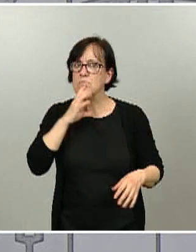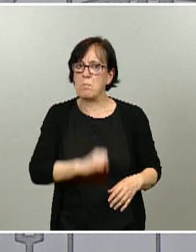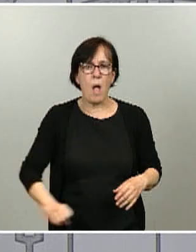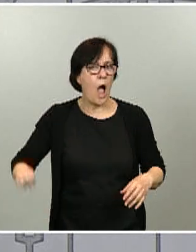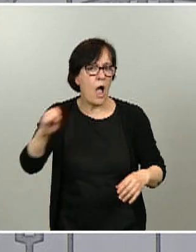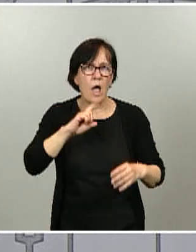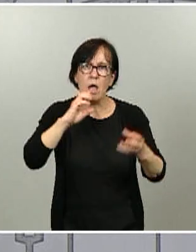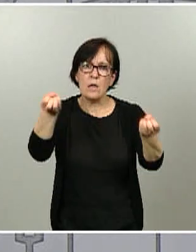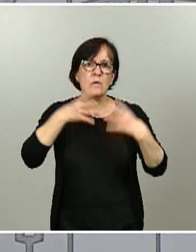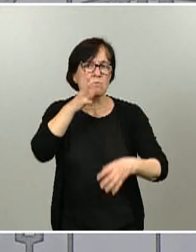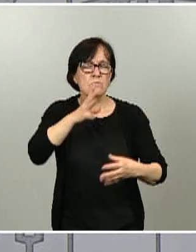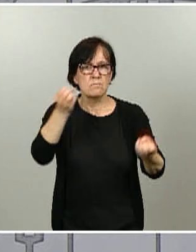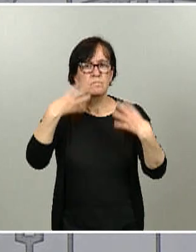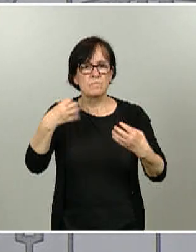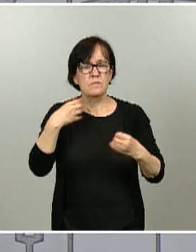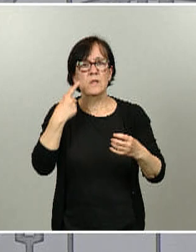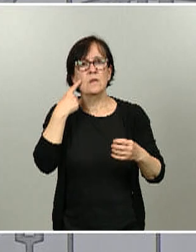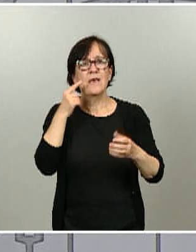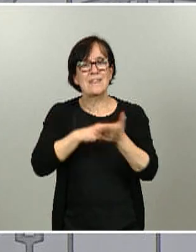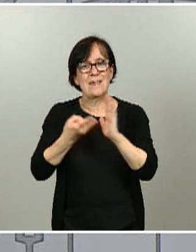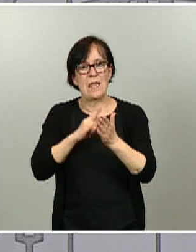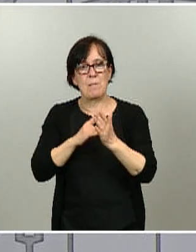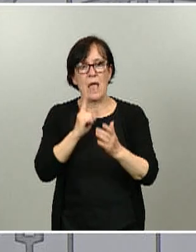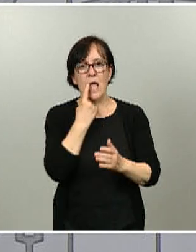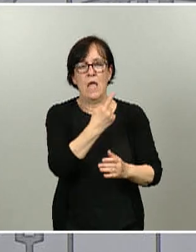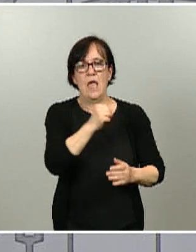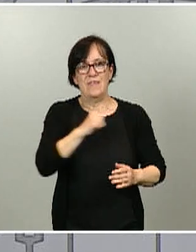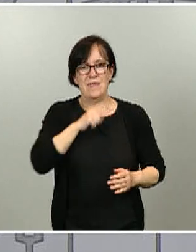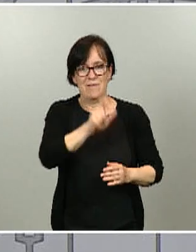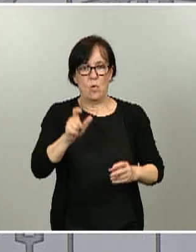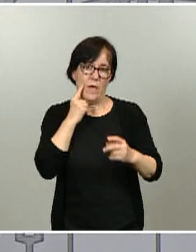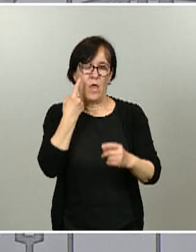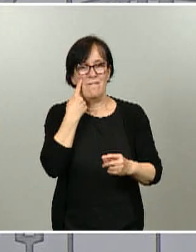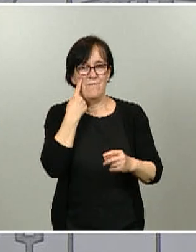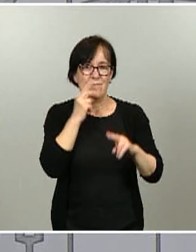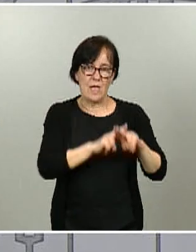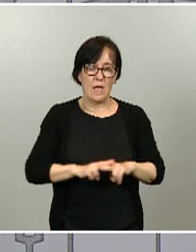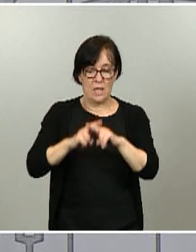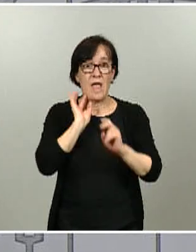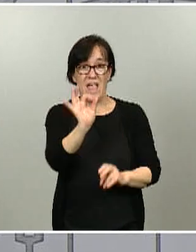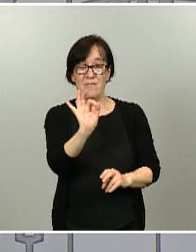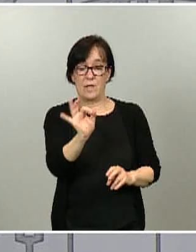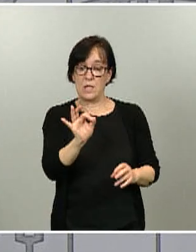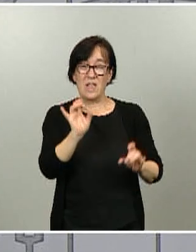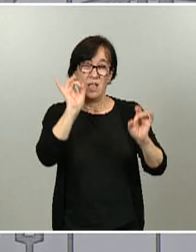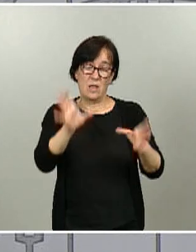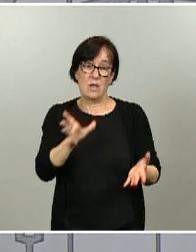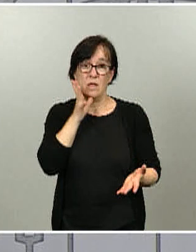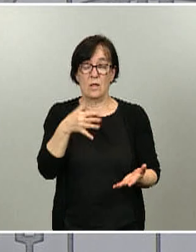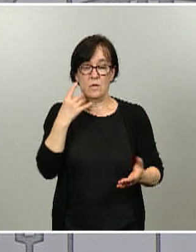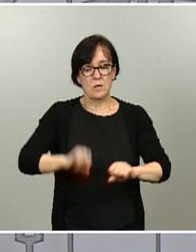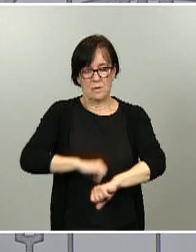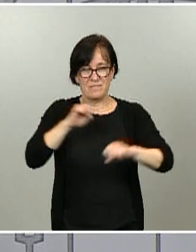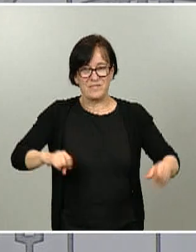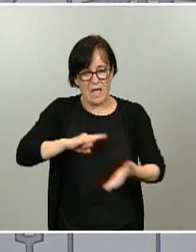sistema individualizado de vigilancia. Sí que es verdad que también está, como todos, hasta que consolidemos el sistema y garanticemos